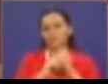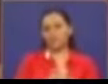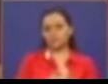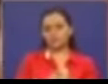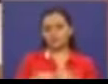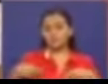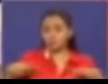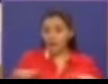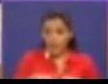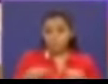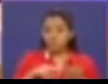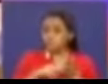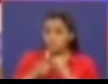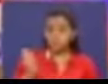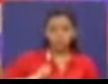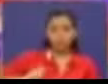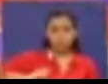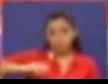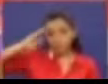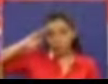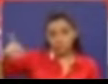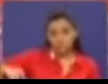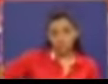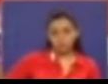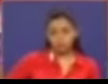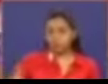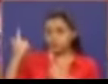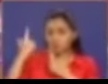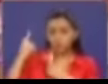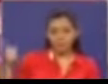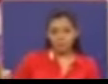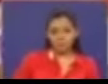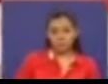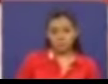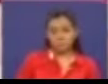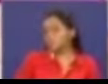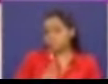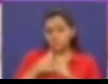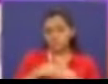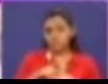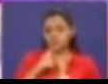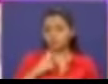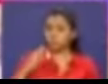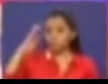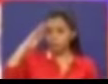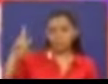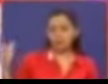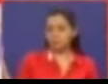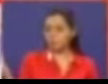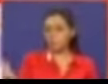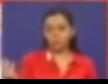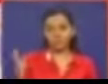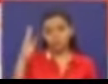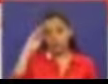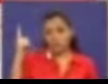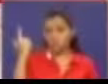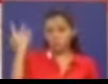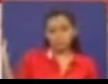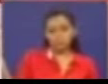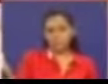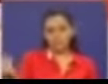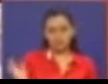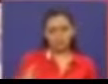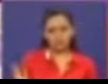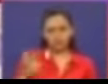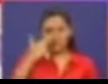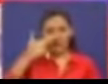de nuestros policías, son los salarios de nuestras Fuerzas Armadas. Entonces, para disminuir el gasto corriente tengamos menos policías. Absurdo. Es la gasolina